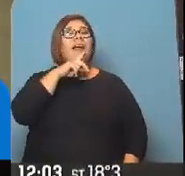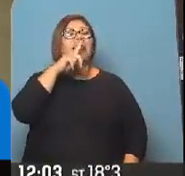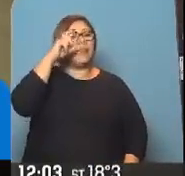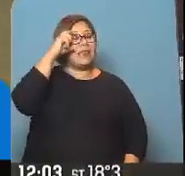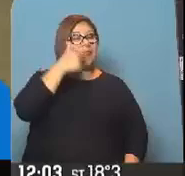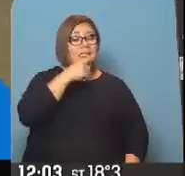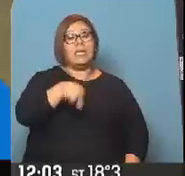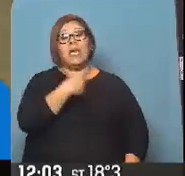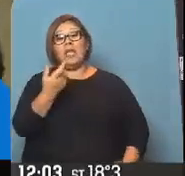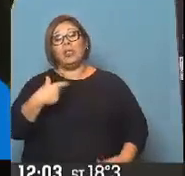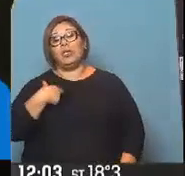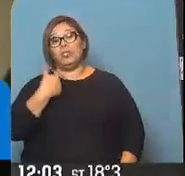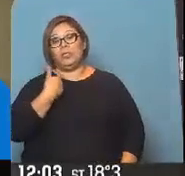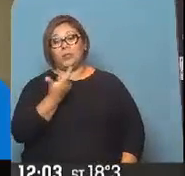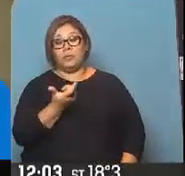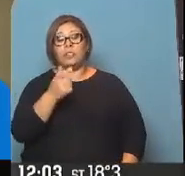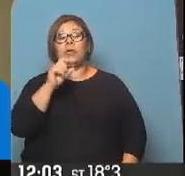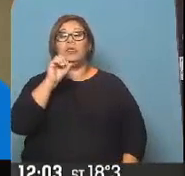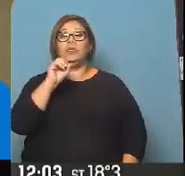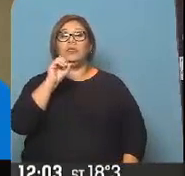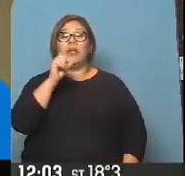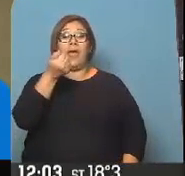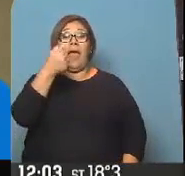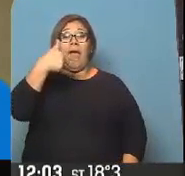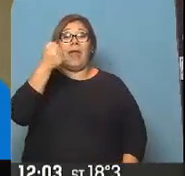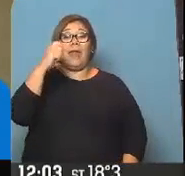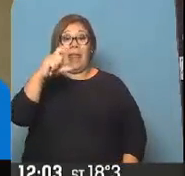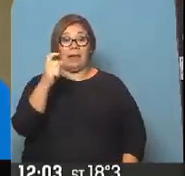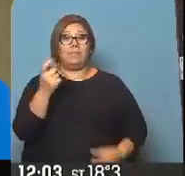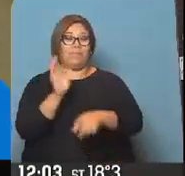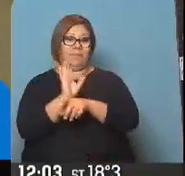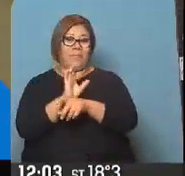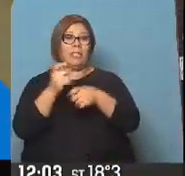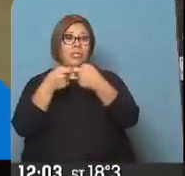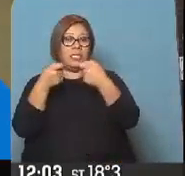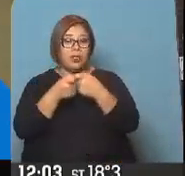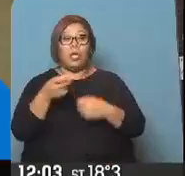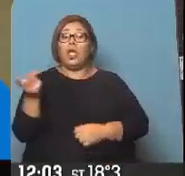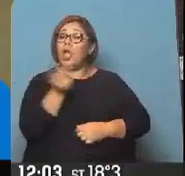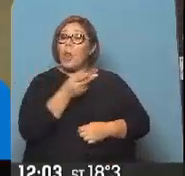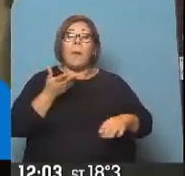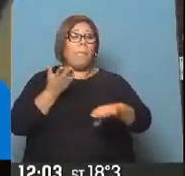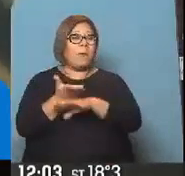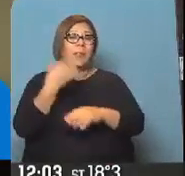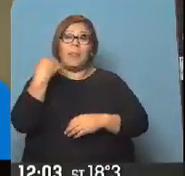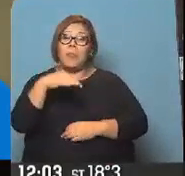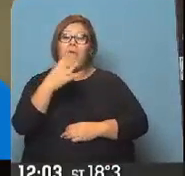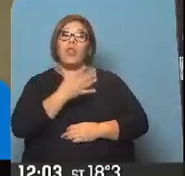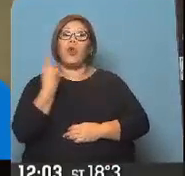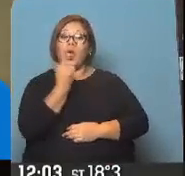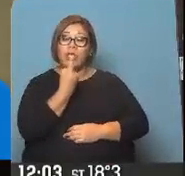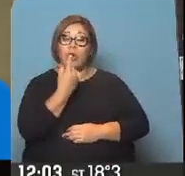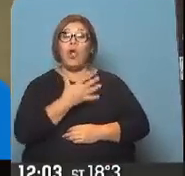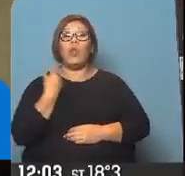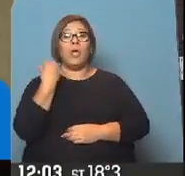nacional de aviación civil ambas agrupaciones lo que reclaman es diálogo con las autoridades por un pedido que